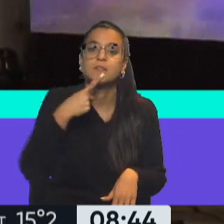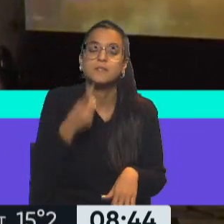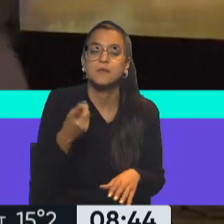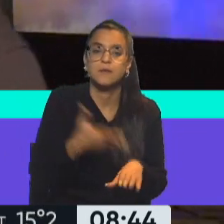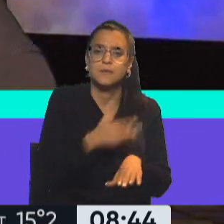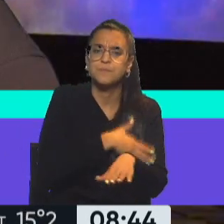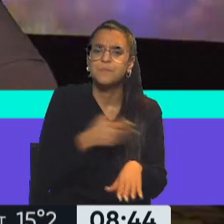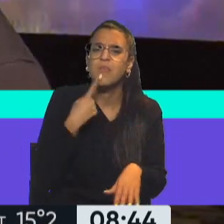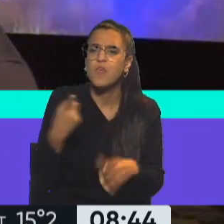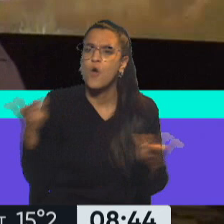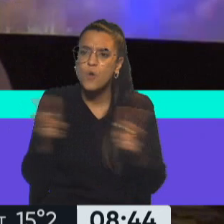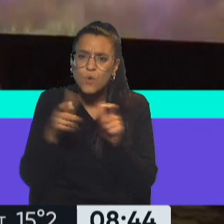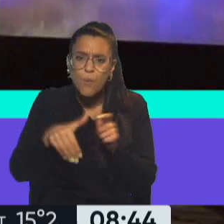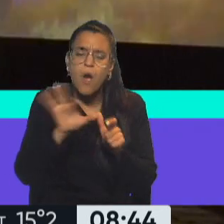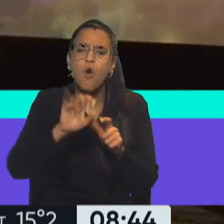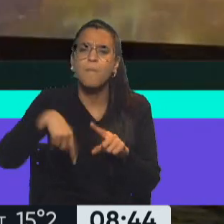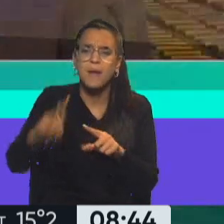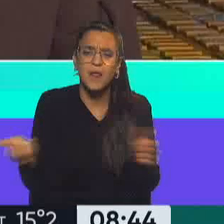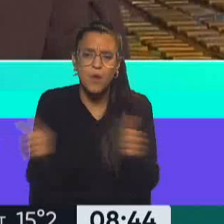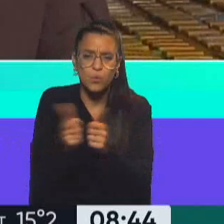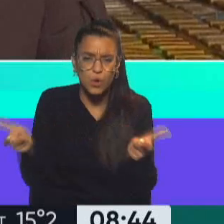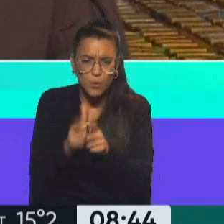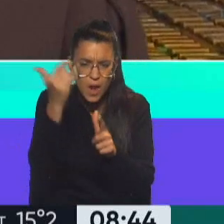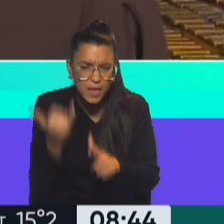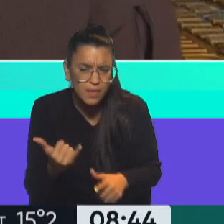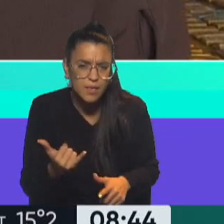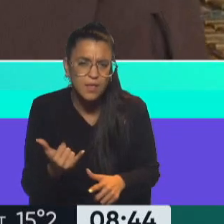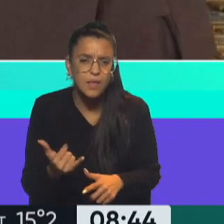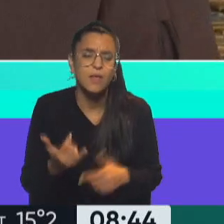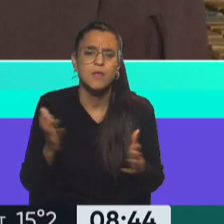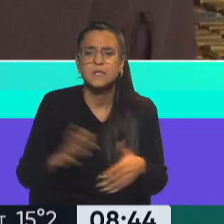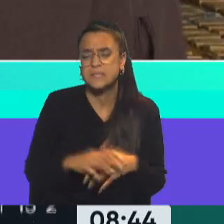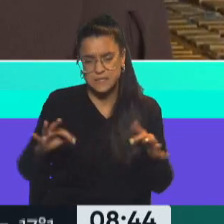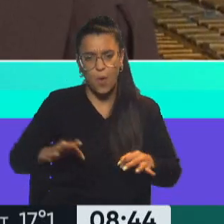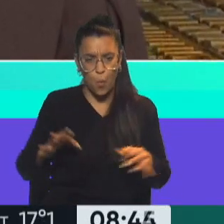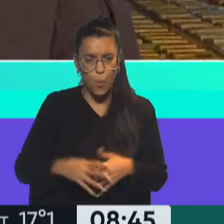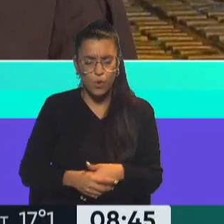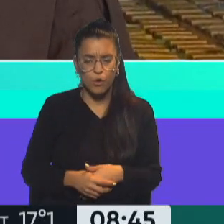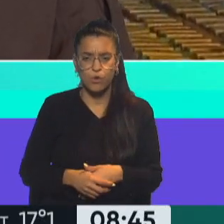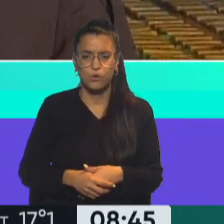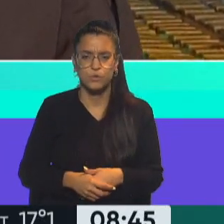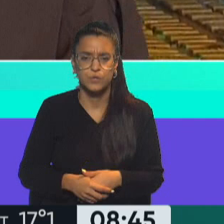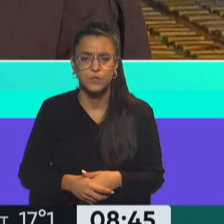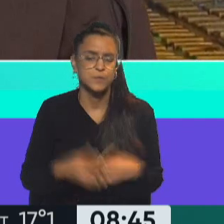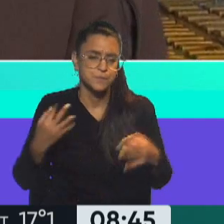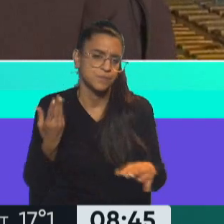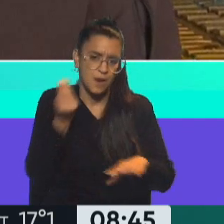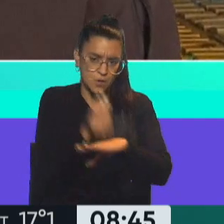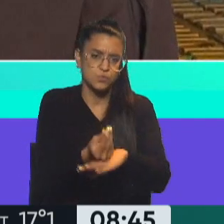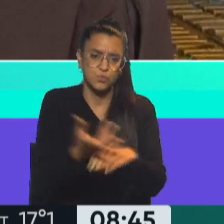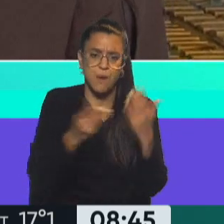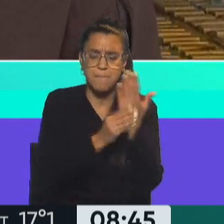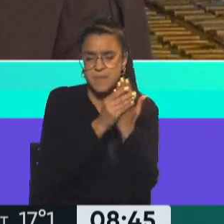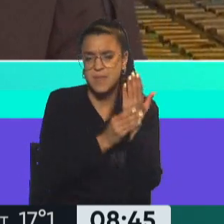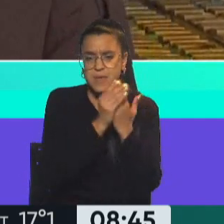Aníbal Fernández, para las próximas horas o para mañana, junto con él? Mire, seguramente que cuando asuma el